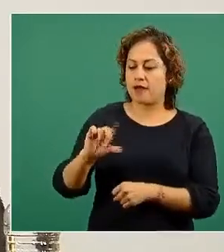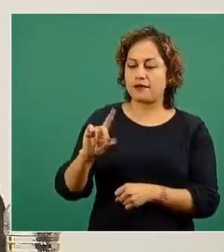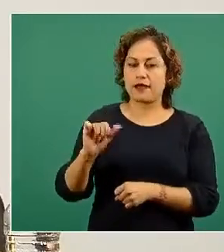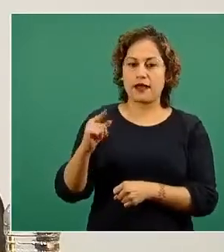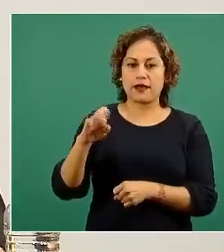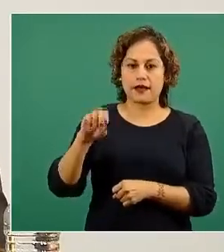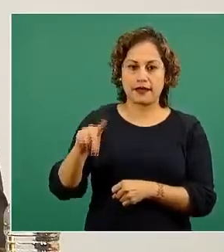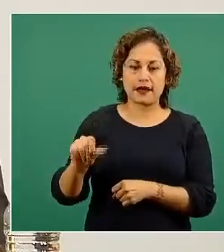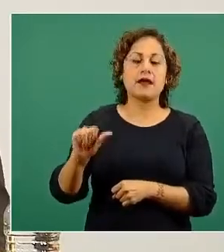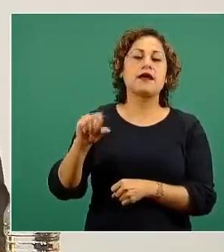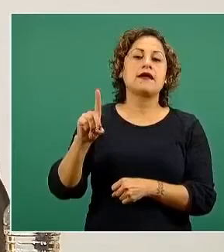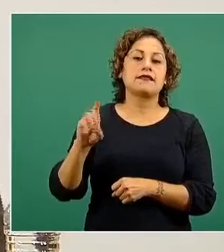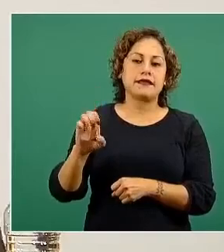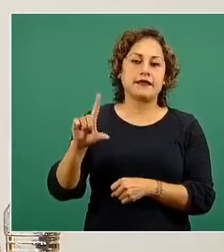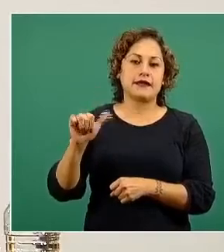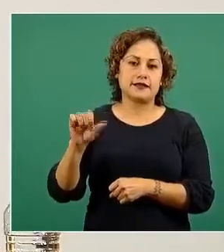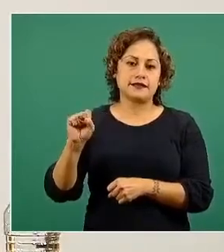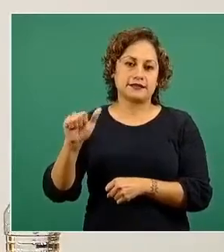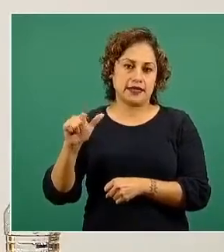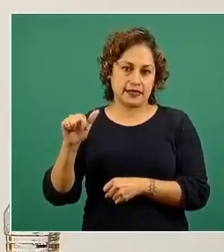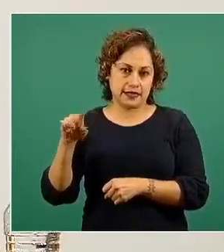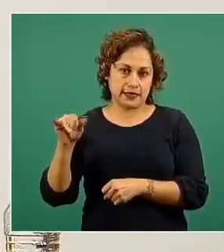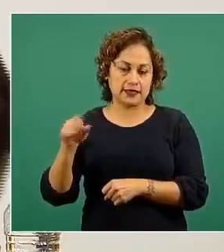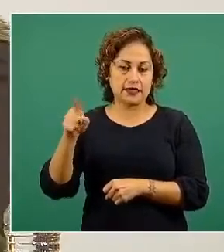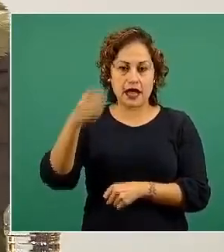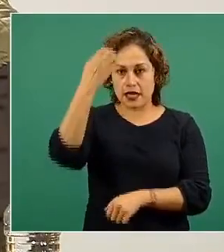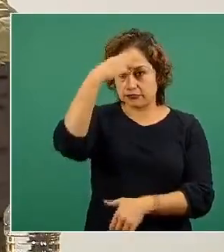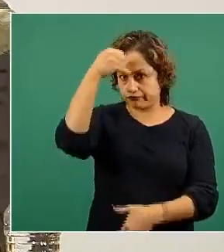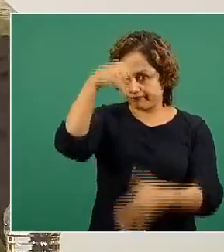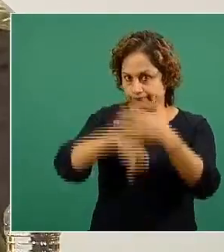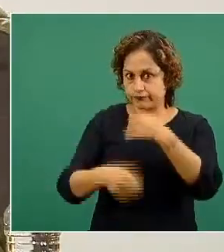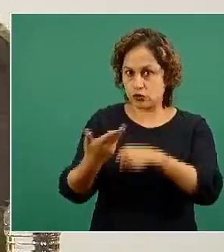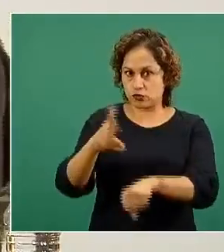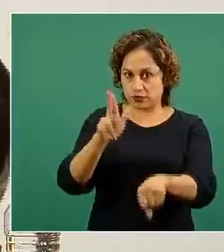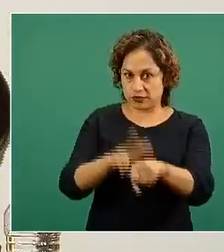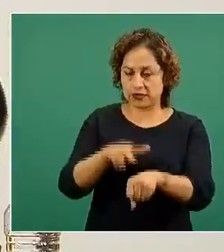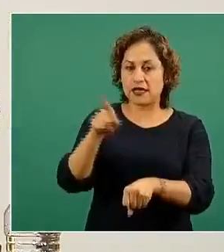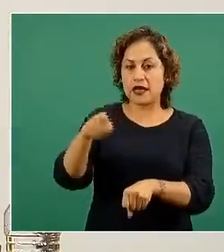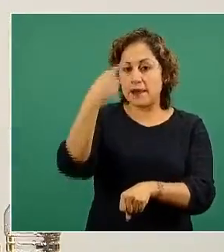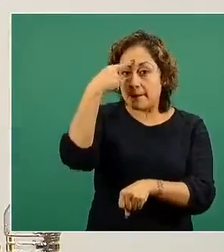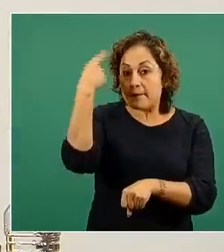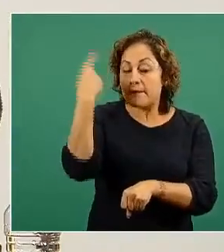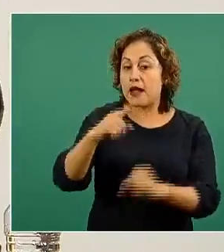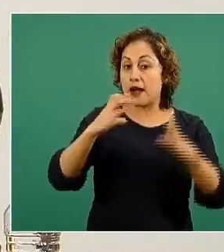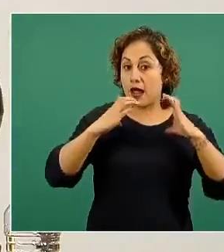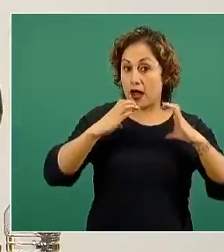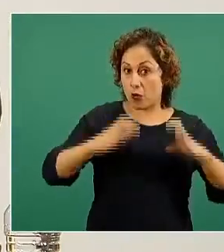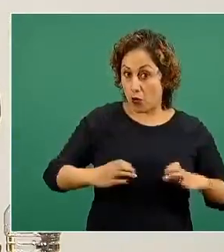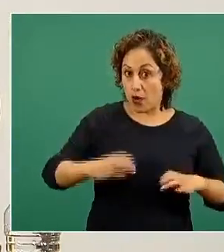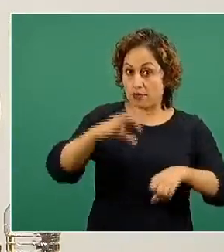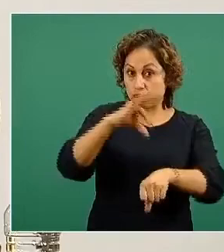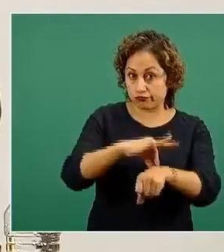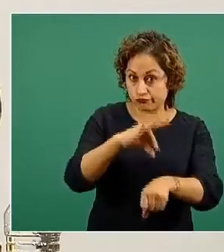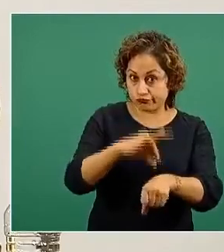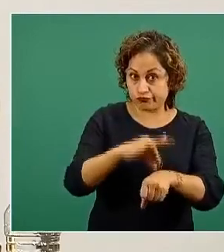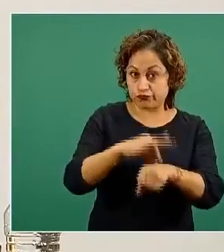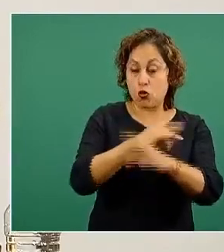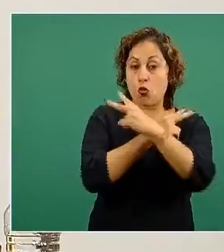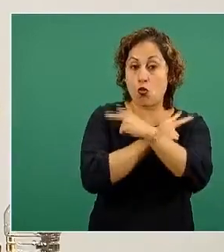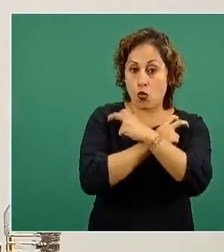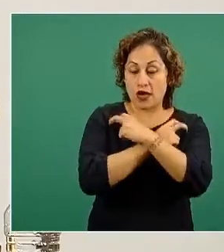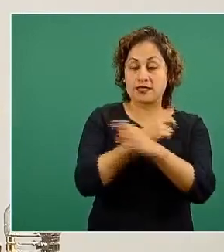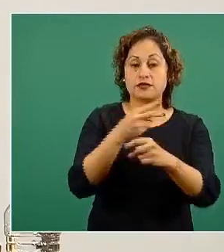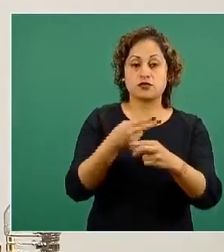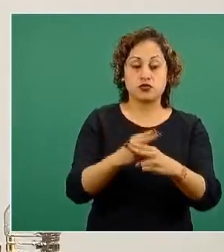emblemático de alta especialidad del IMSS, de traumatología y ortopedia. En ese hospital, en este momento, estamos habilitando